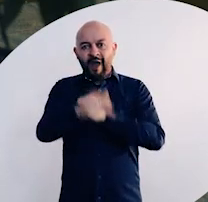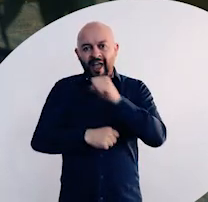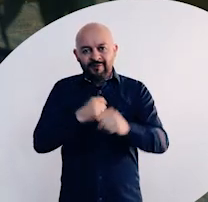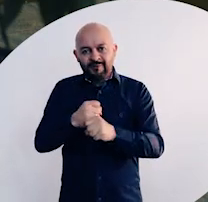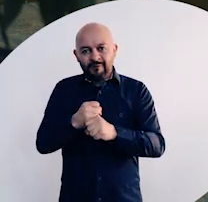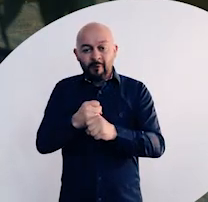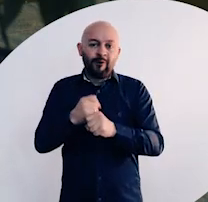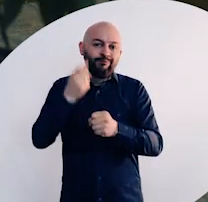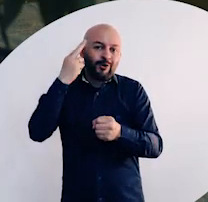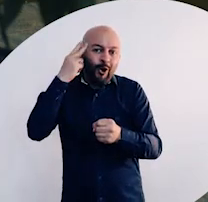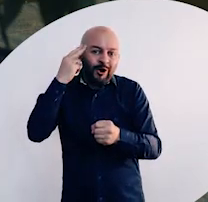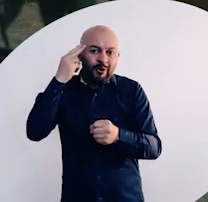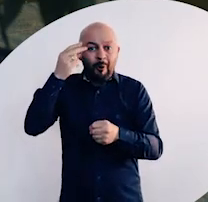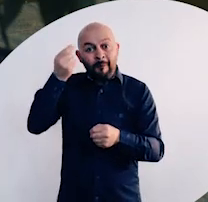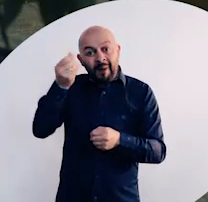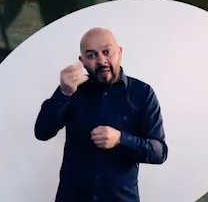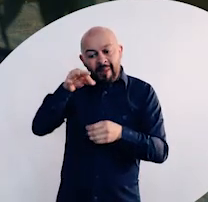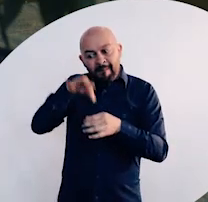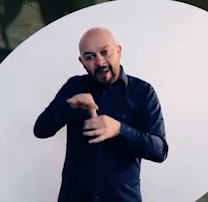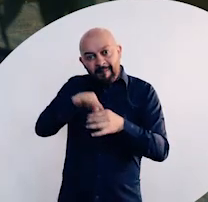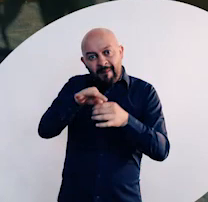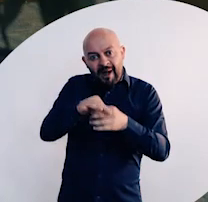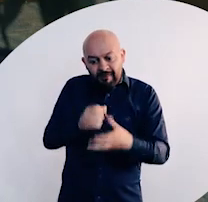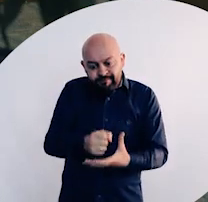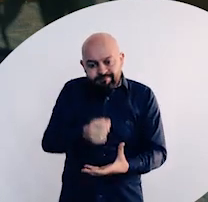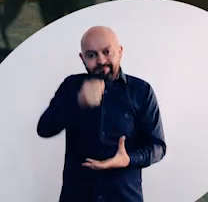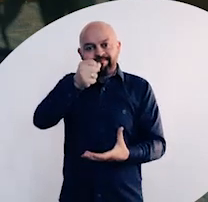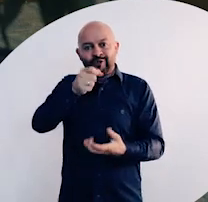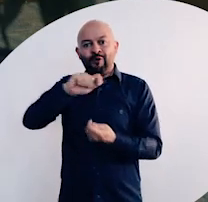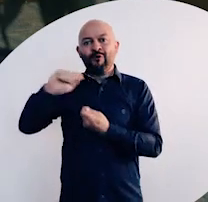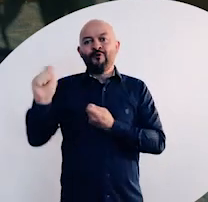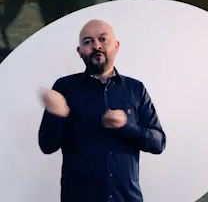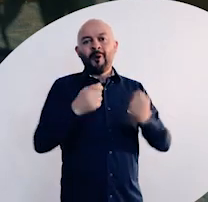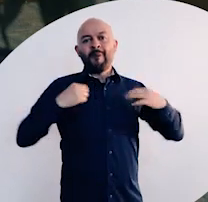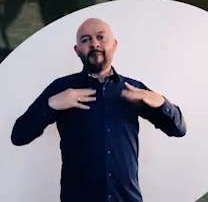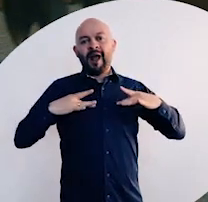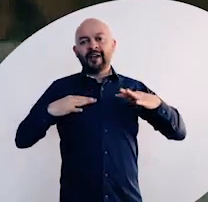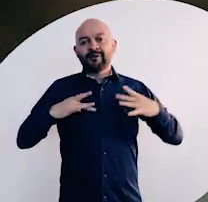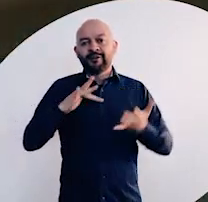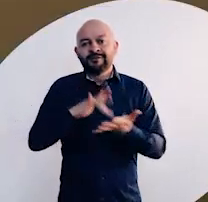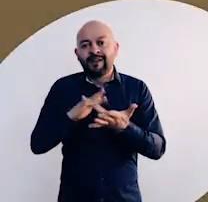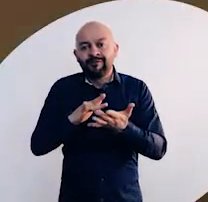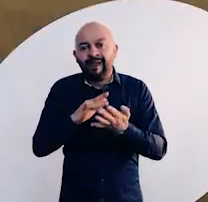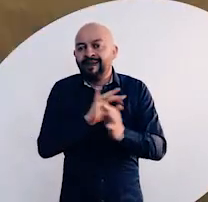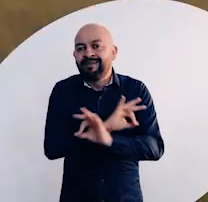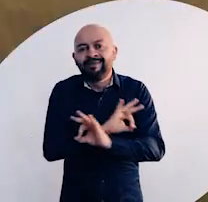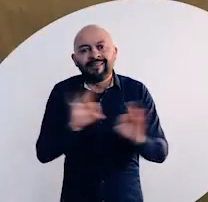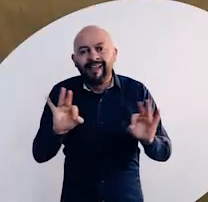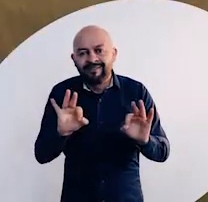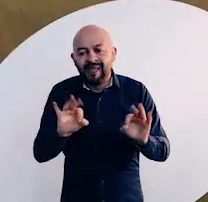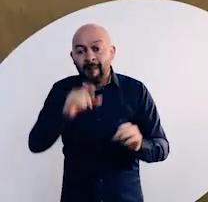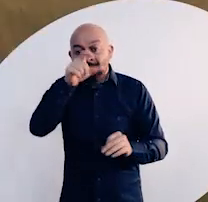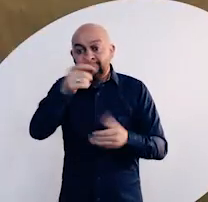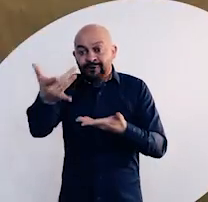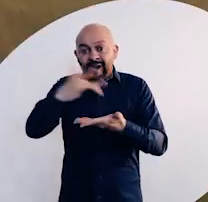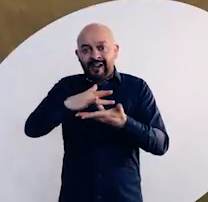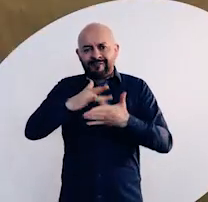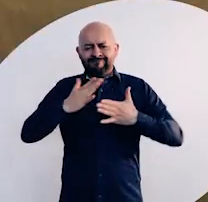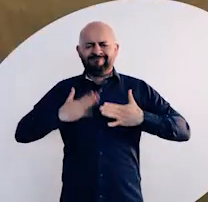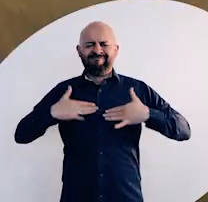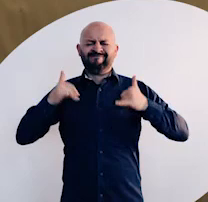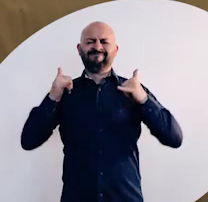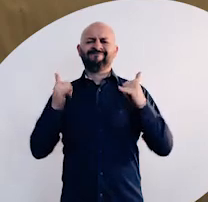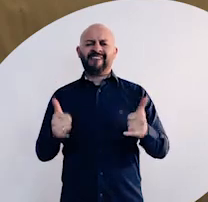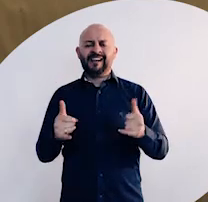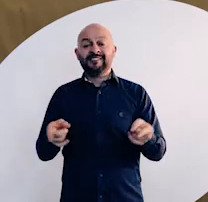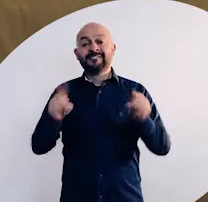año. Con ese dinero se fue a vacaciones sin tener que endeudarse un solo peso. Con esto nuestro cliente no